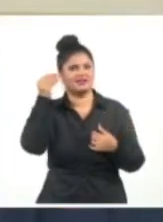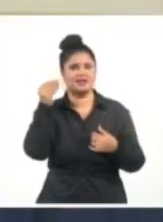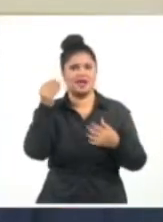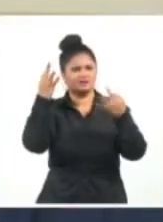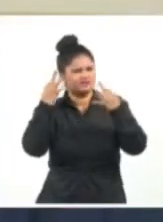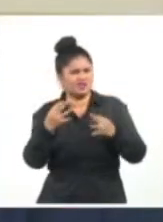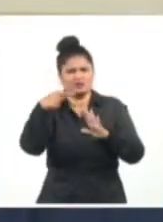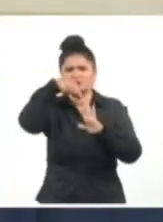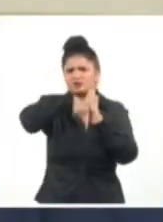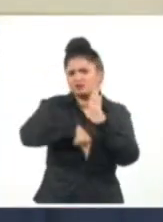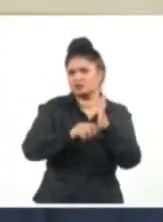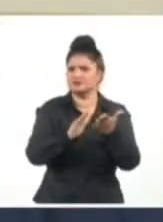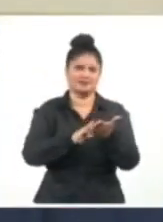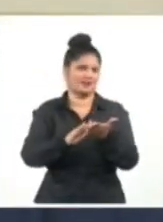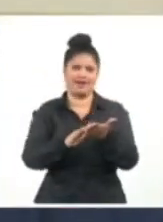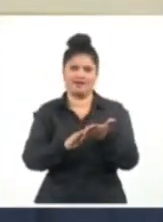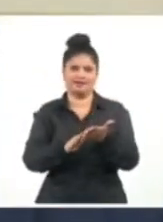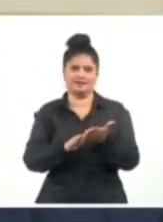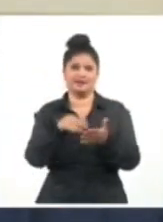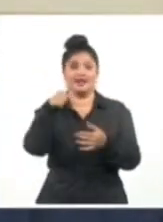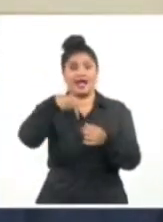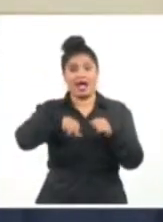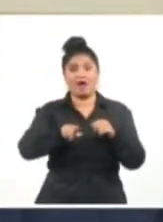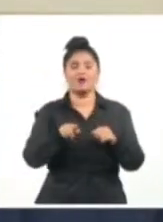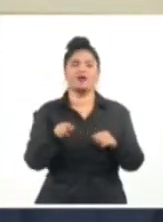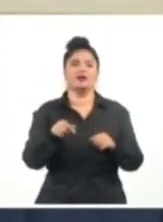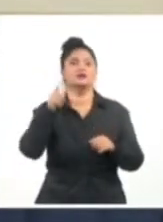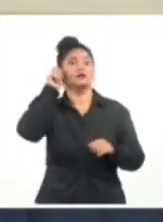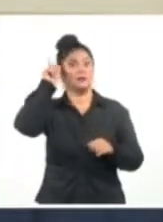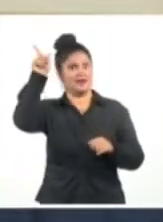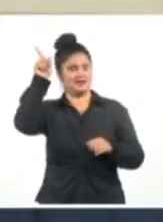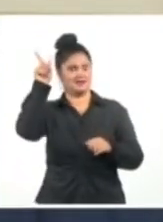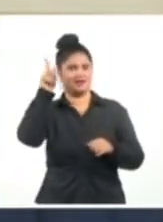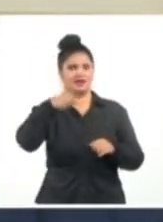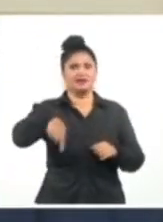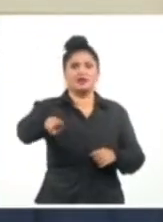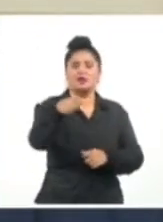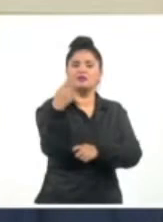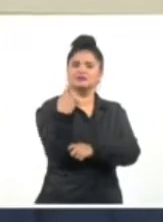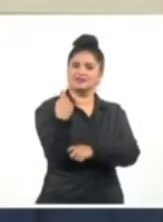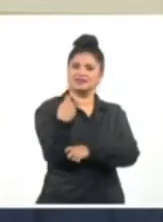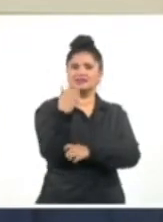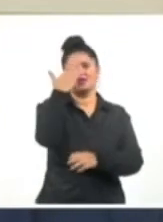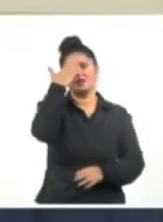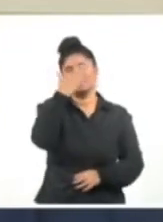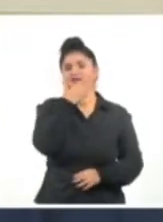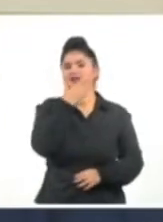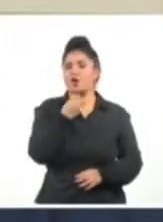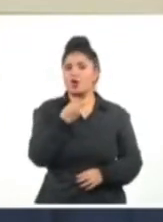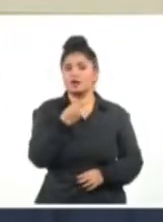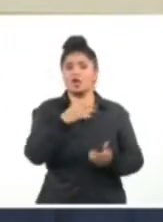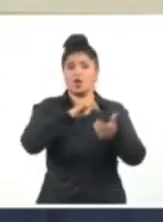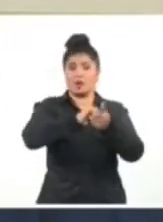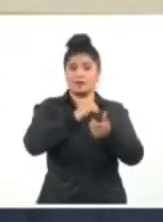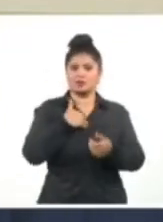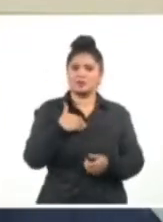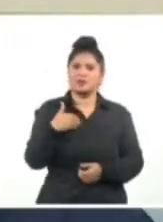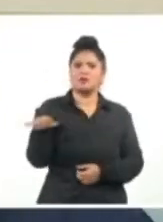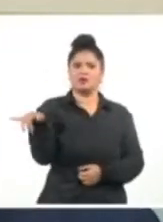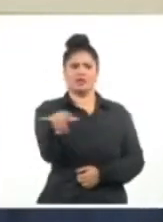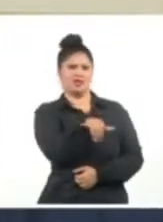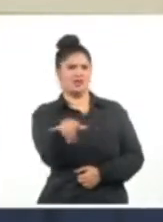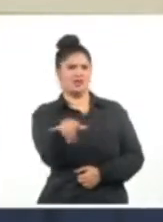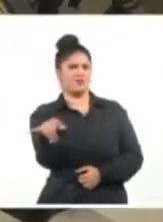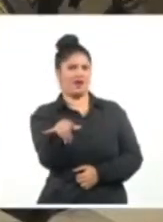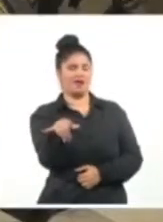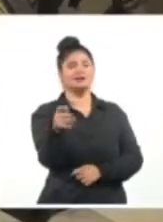hoy. Y ya llevo bastante, he cogido bastante experiencia, a pesar de los jóvenes que estamos, tenemos bastante experiencia en